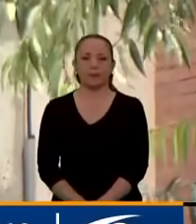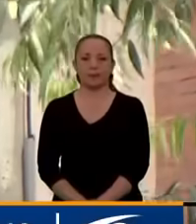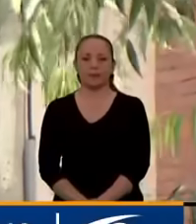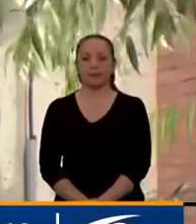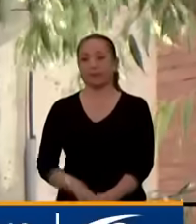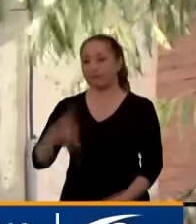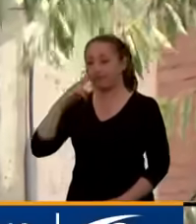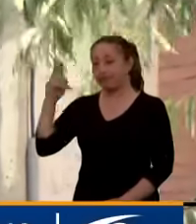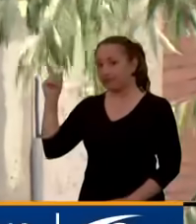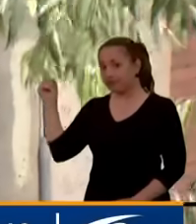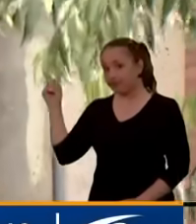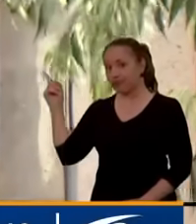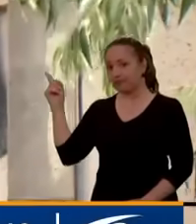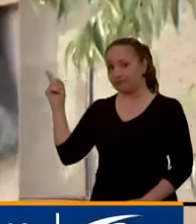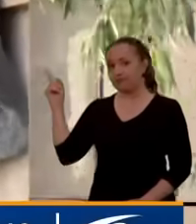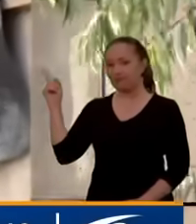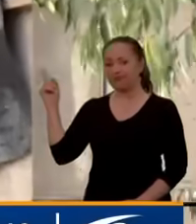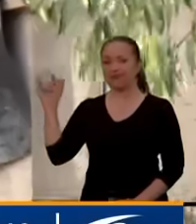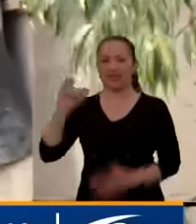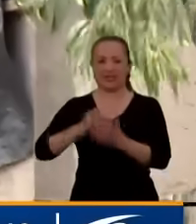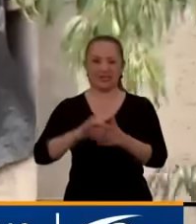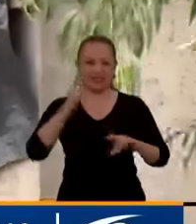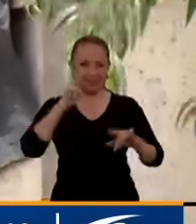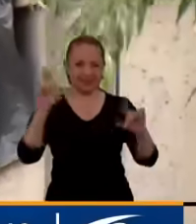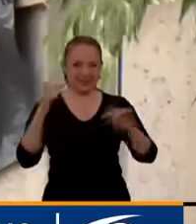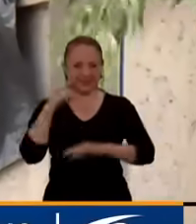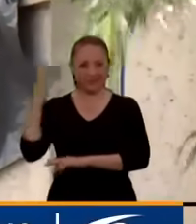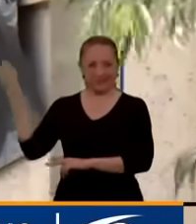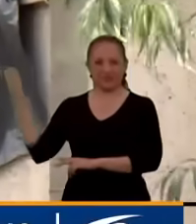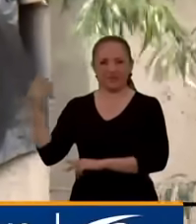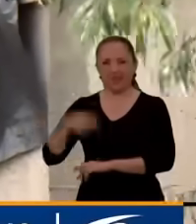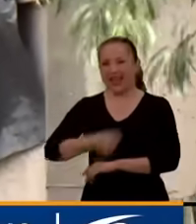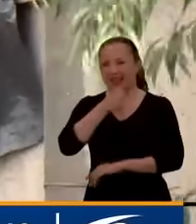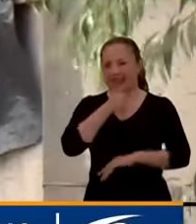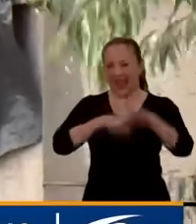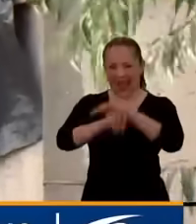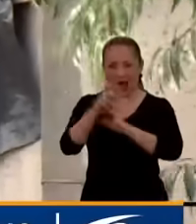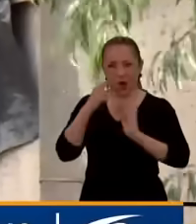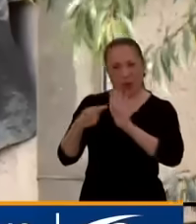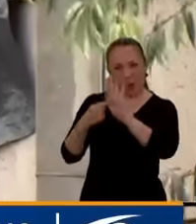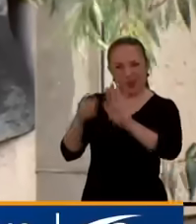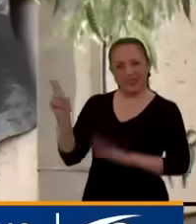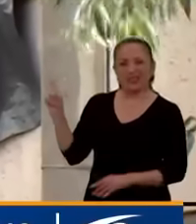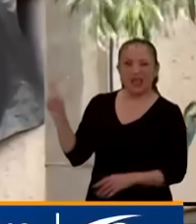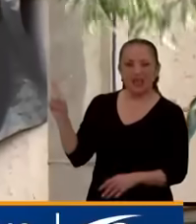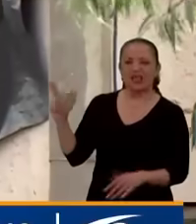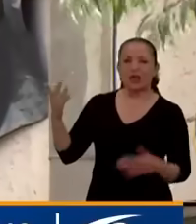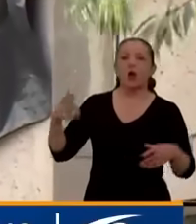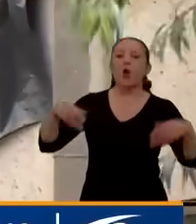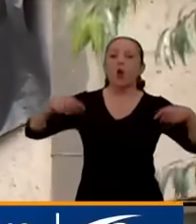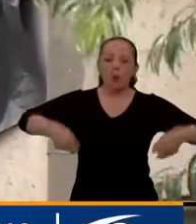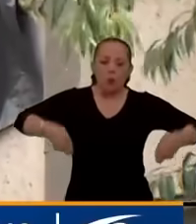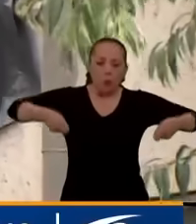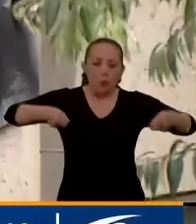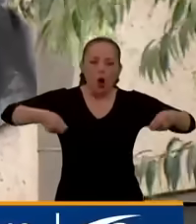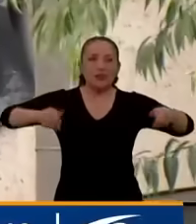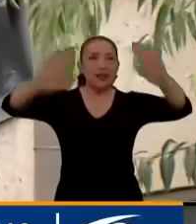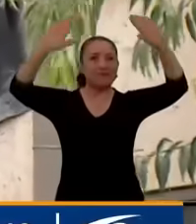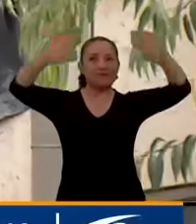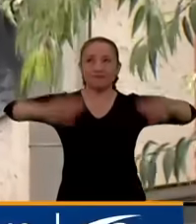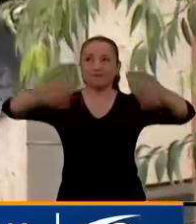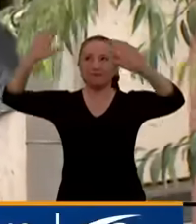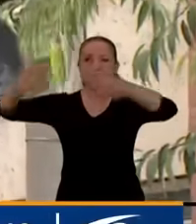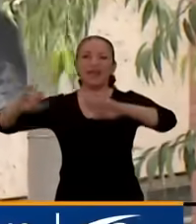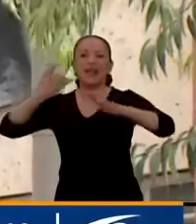Mire, lo que ustedes están viendo de fondo en las pantallas de Noticias Caracol son las bolsas en las partes de las ventanas que fueron parte